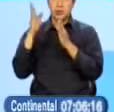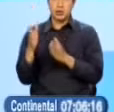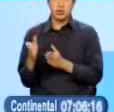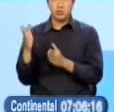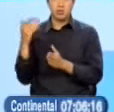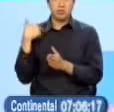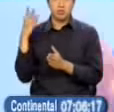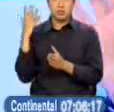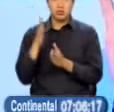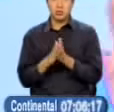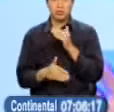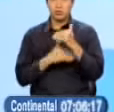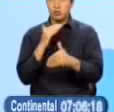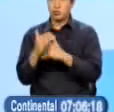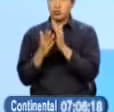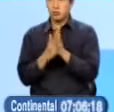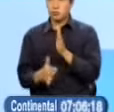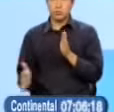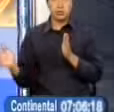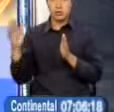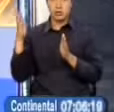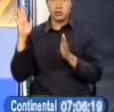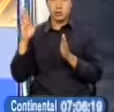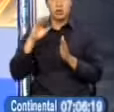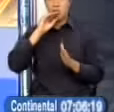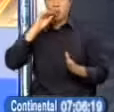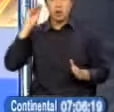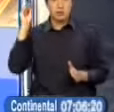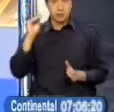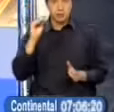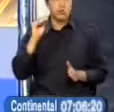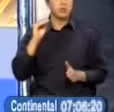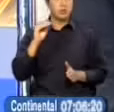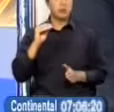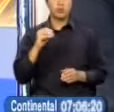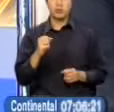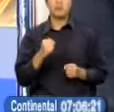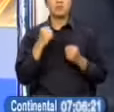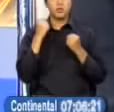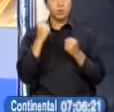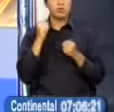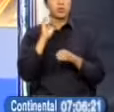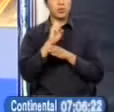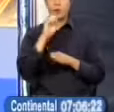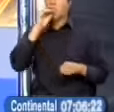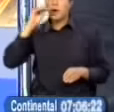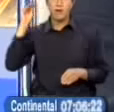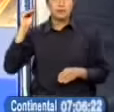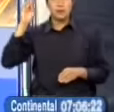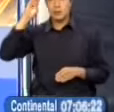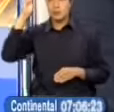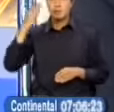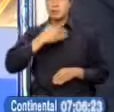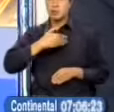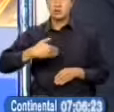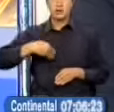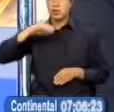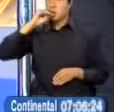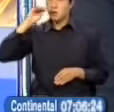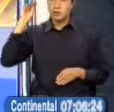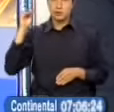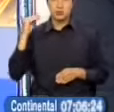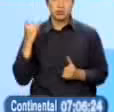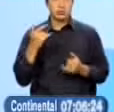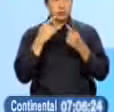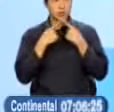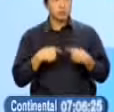con embajador durante todo el proceso de impeachment este es un mensaje que estaba un mensaje del jugador al gobierno actual de brasil si lo